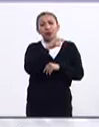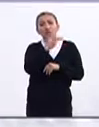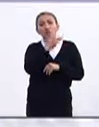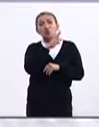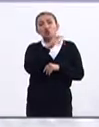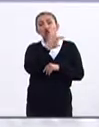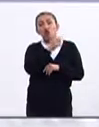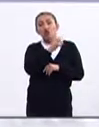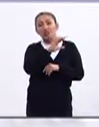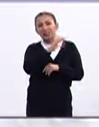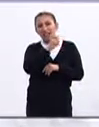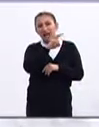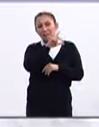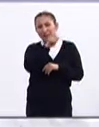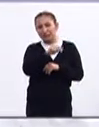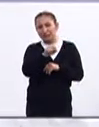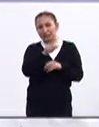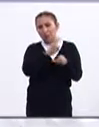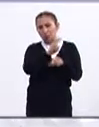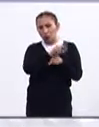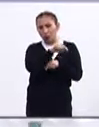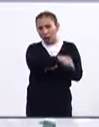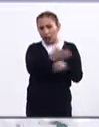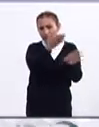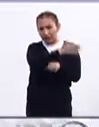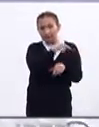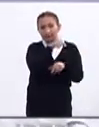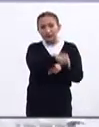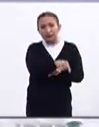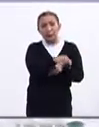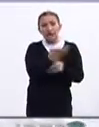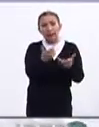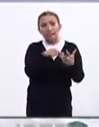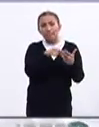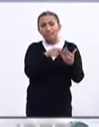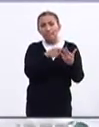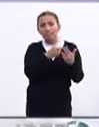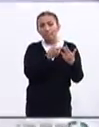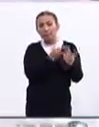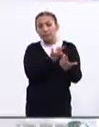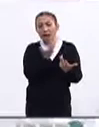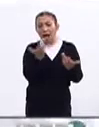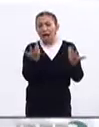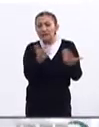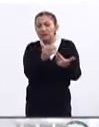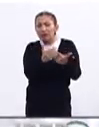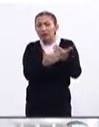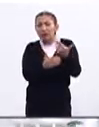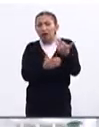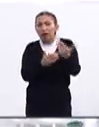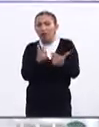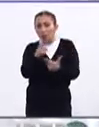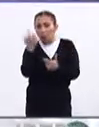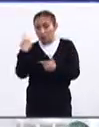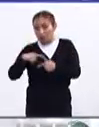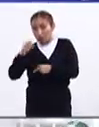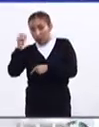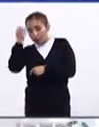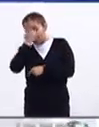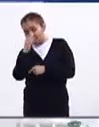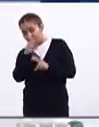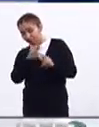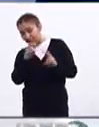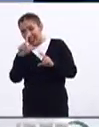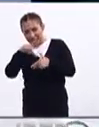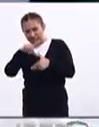Chávez en Venezuela, digamos que comienza a generarse lo que los analistas especialistas